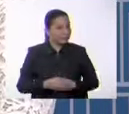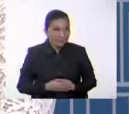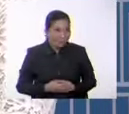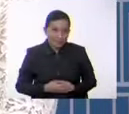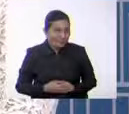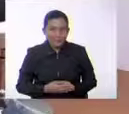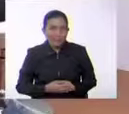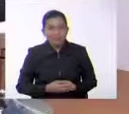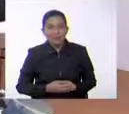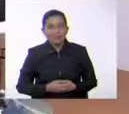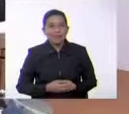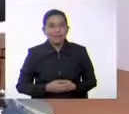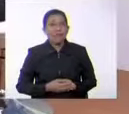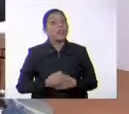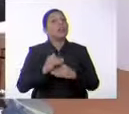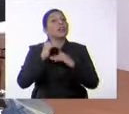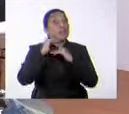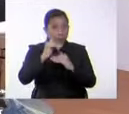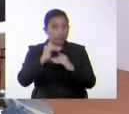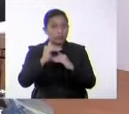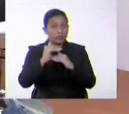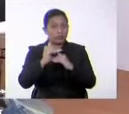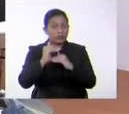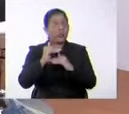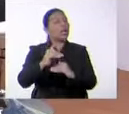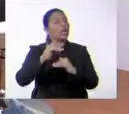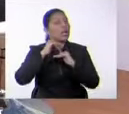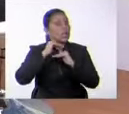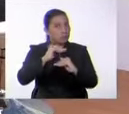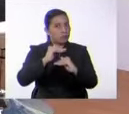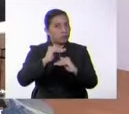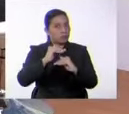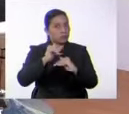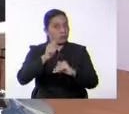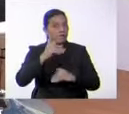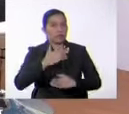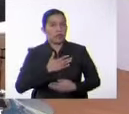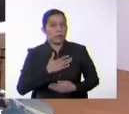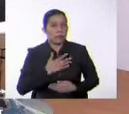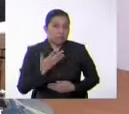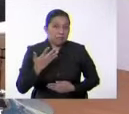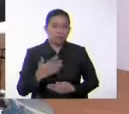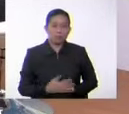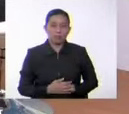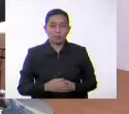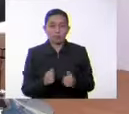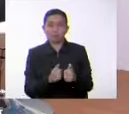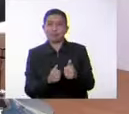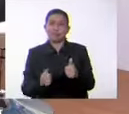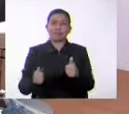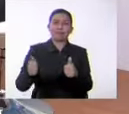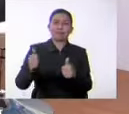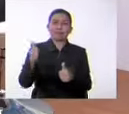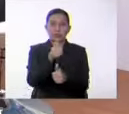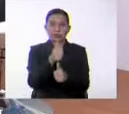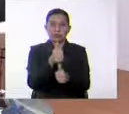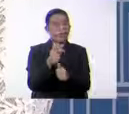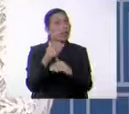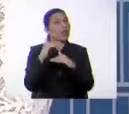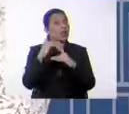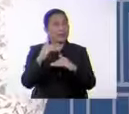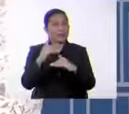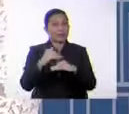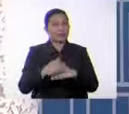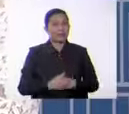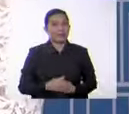o de poner un límite a aquel que tiene un cierto nivel de poder o de garantía, ¿verdad? Por ejemplo,